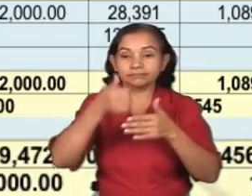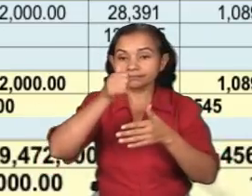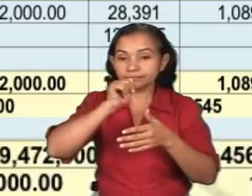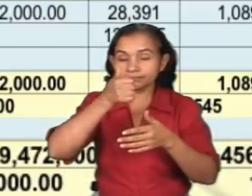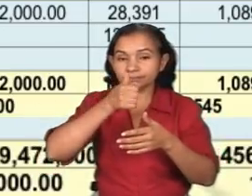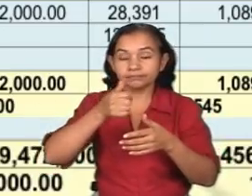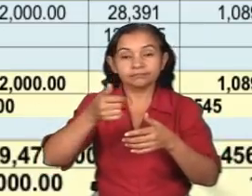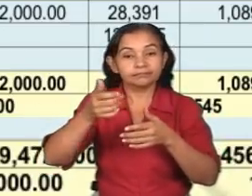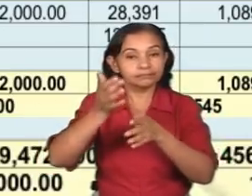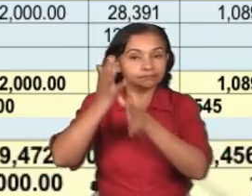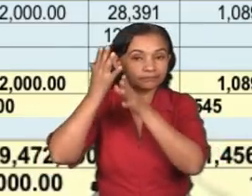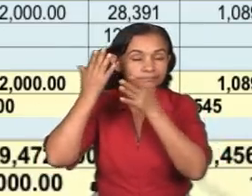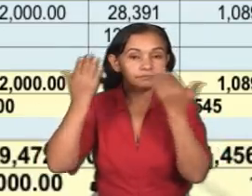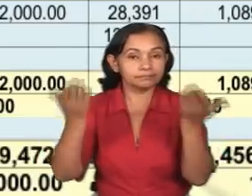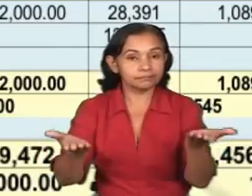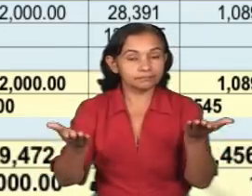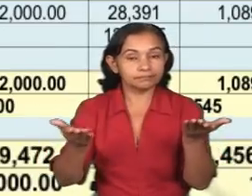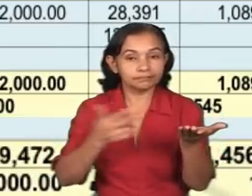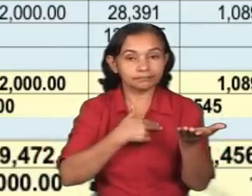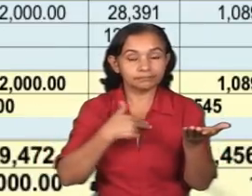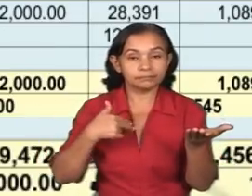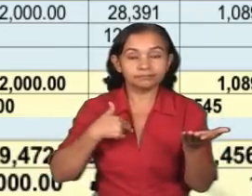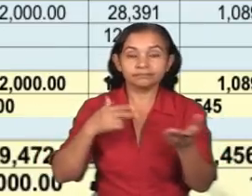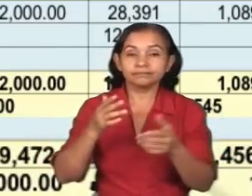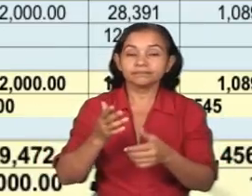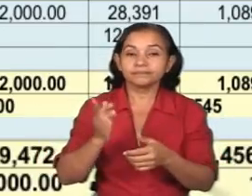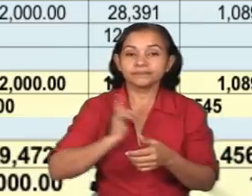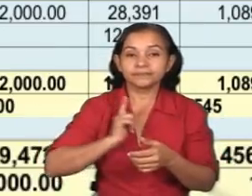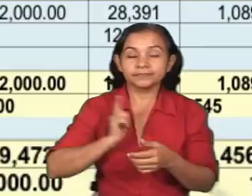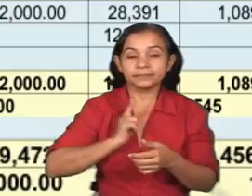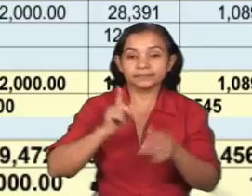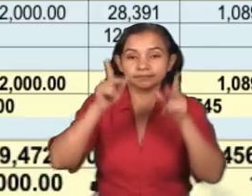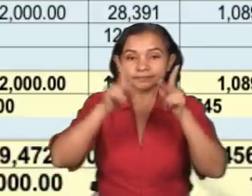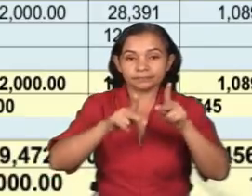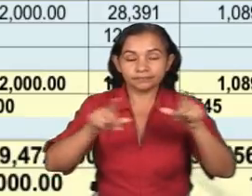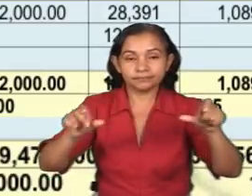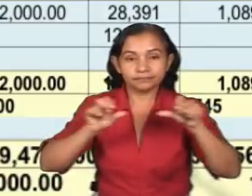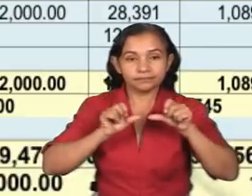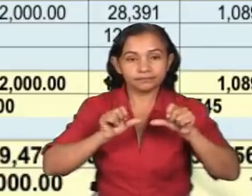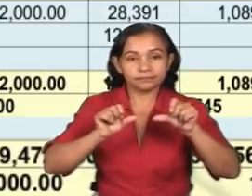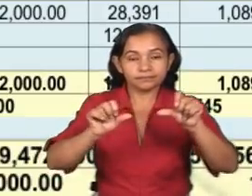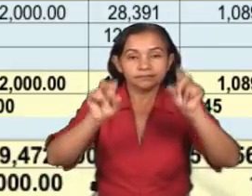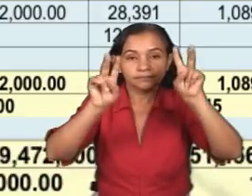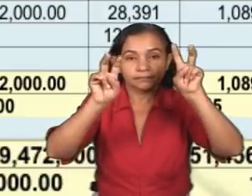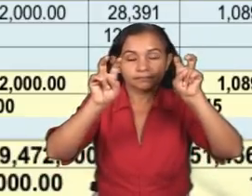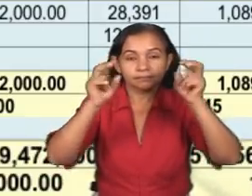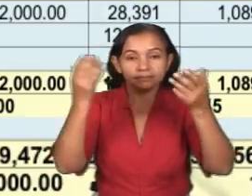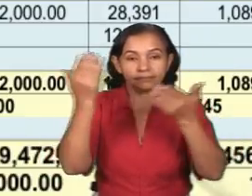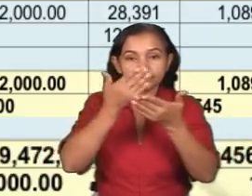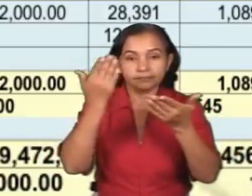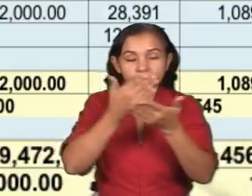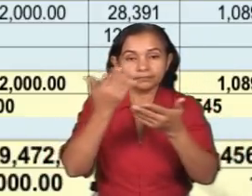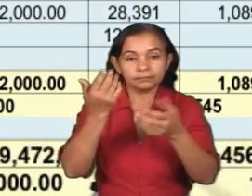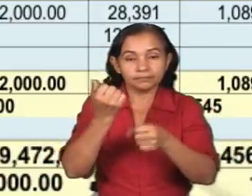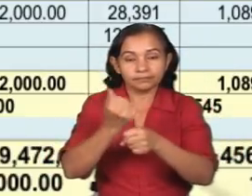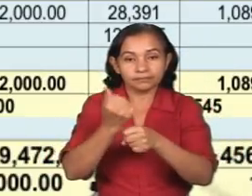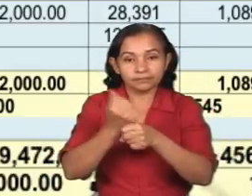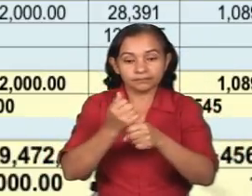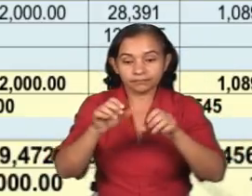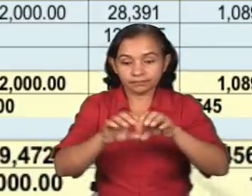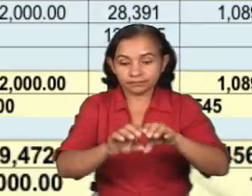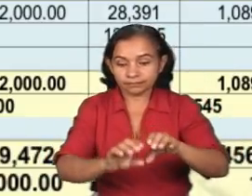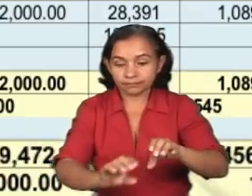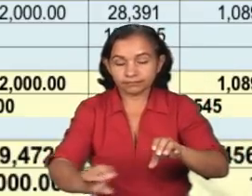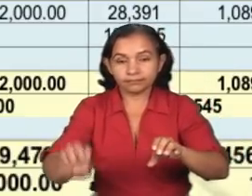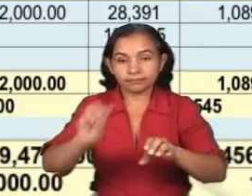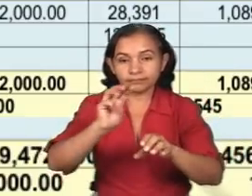en San Juan del Sur, y tenemos todavía planeado avanzar en temas de estudios y diseño en el agua potable